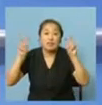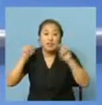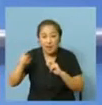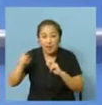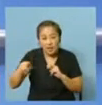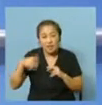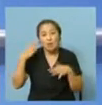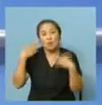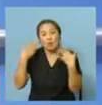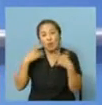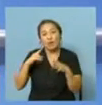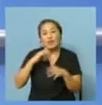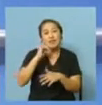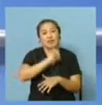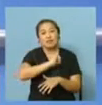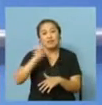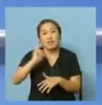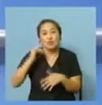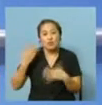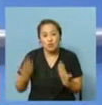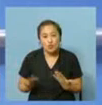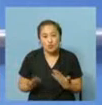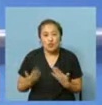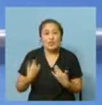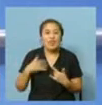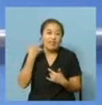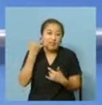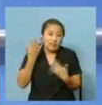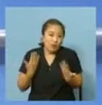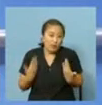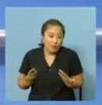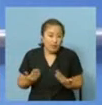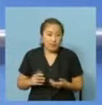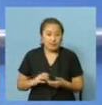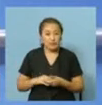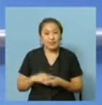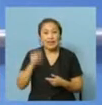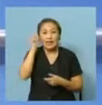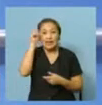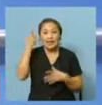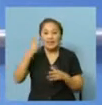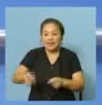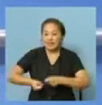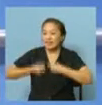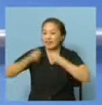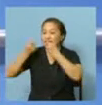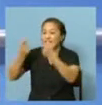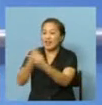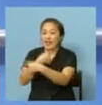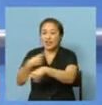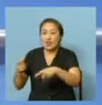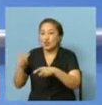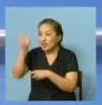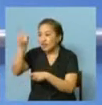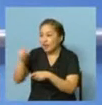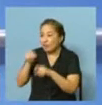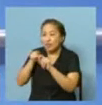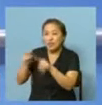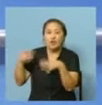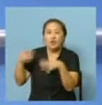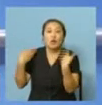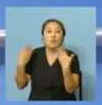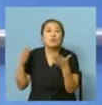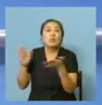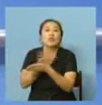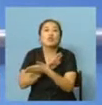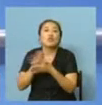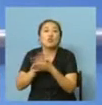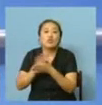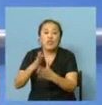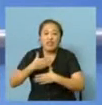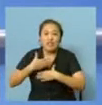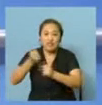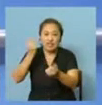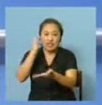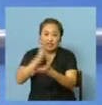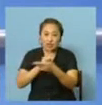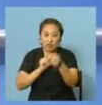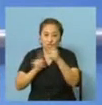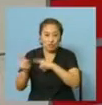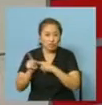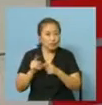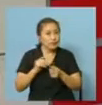también está ahí la posibilidad de hacerla desde el mismo celular la idea es darle herramientas al consumidor para que pueda defender sus derechos